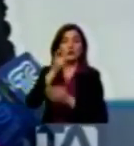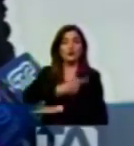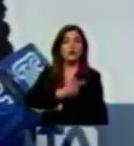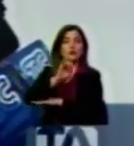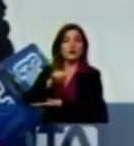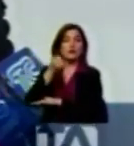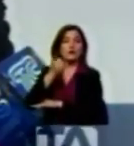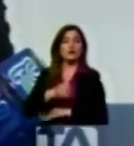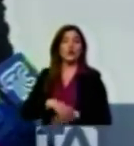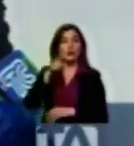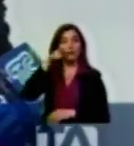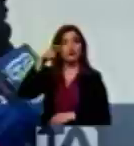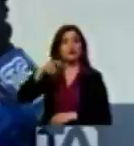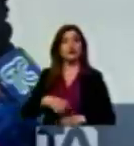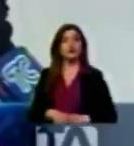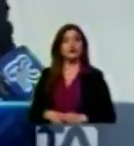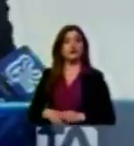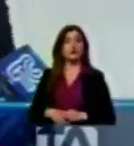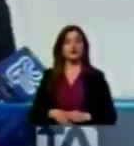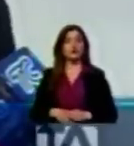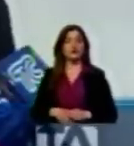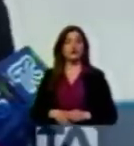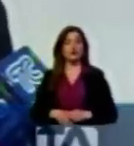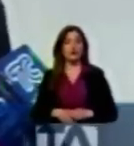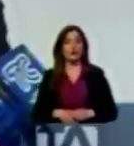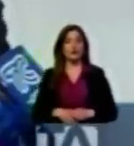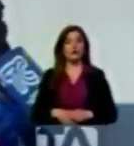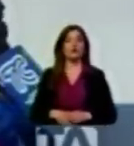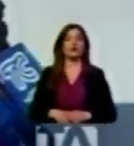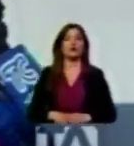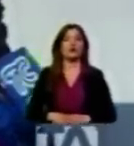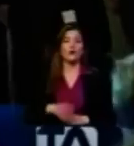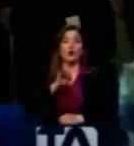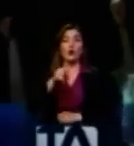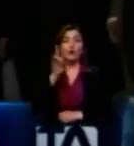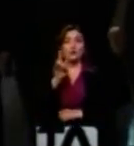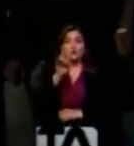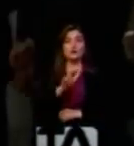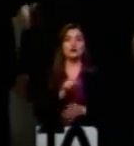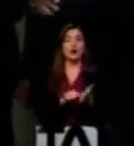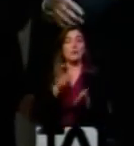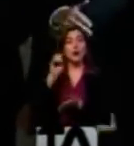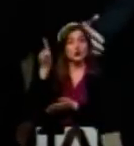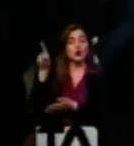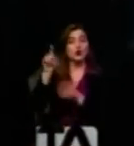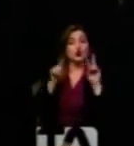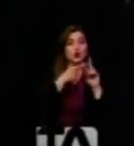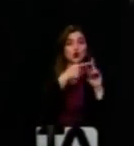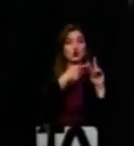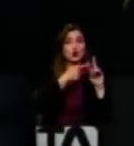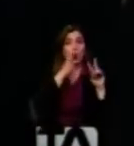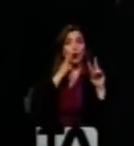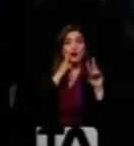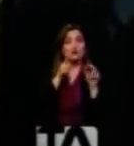día jueves en la Fiscalía. ¿De los dos jueves, hermanos? Sí, no estoy seguro si es jueves o viernes. Los hermanos Alvarado, hombres